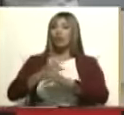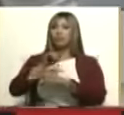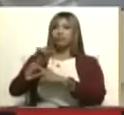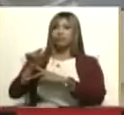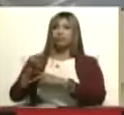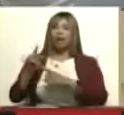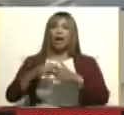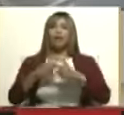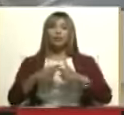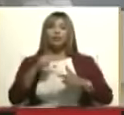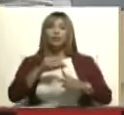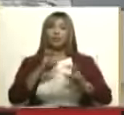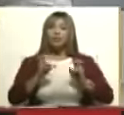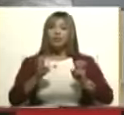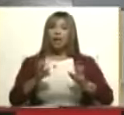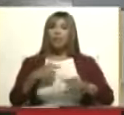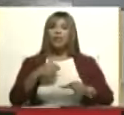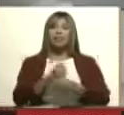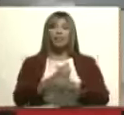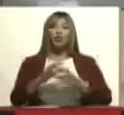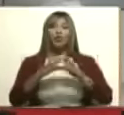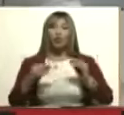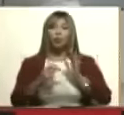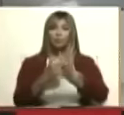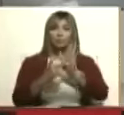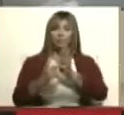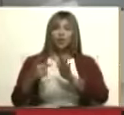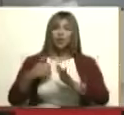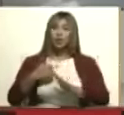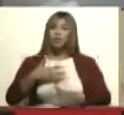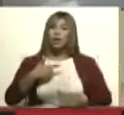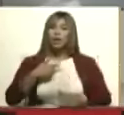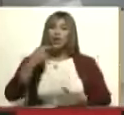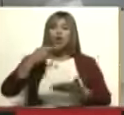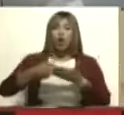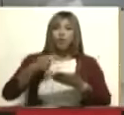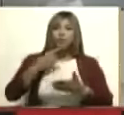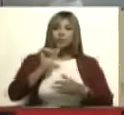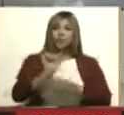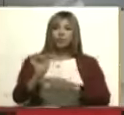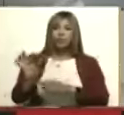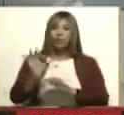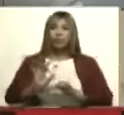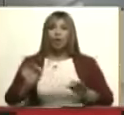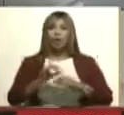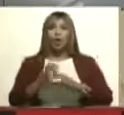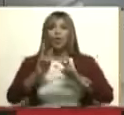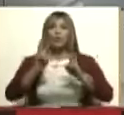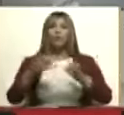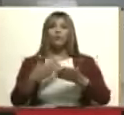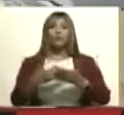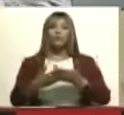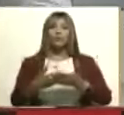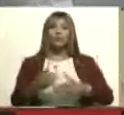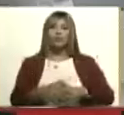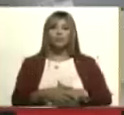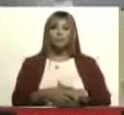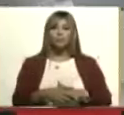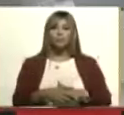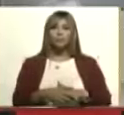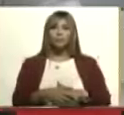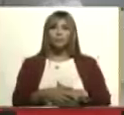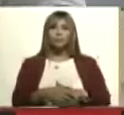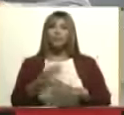todas estas hipótesis tienen que trabajar y han aparecido, no quiero revelar nombres, nuevos testigos que van